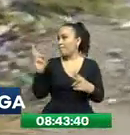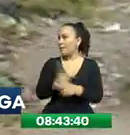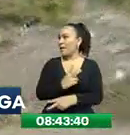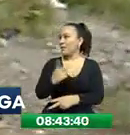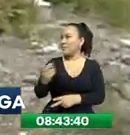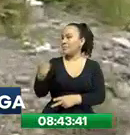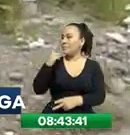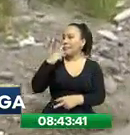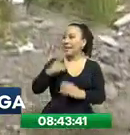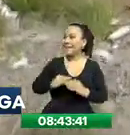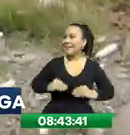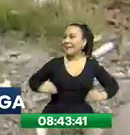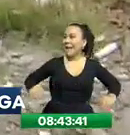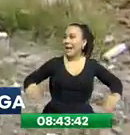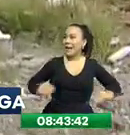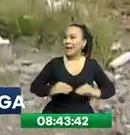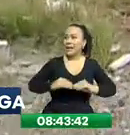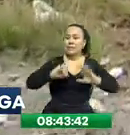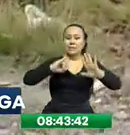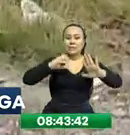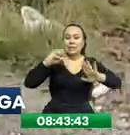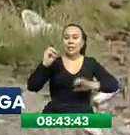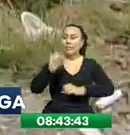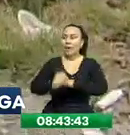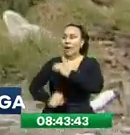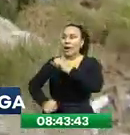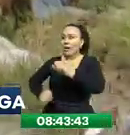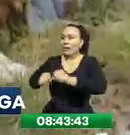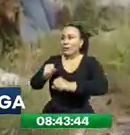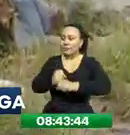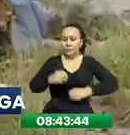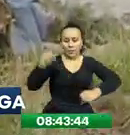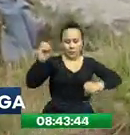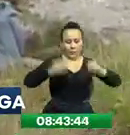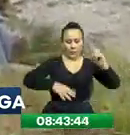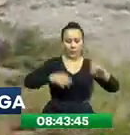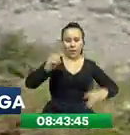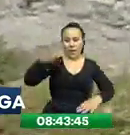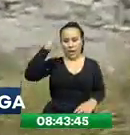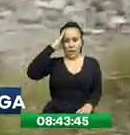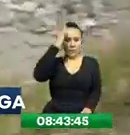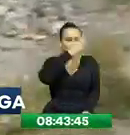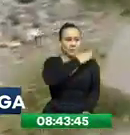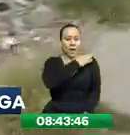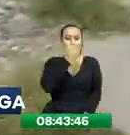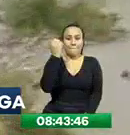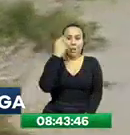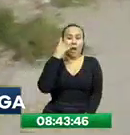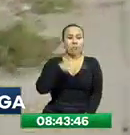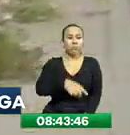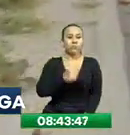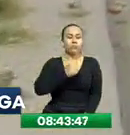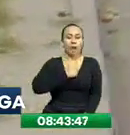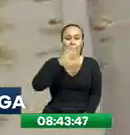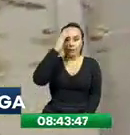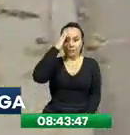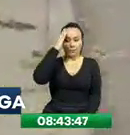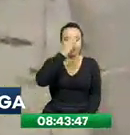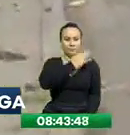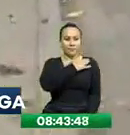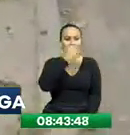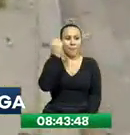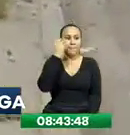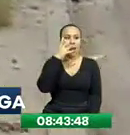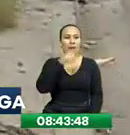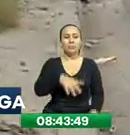con estas tierras, ya más de 70 años botadas aquí. La Armada no hace nada, porque estas tierras son de la Armada. Ya aquí